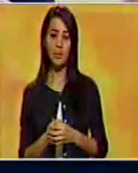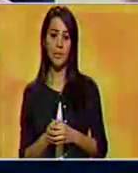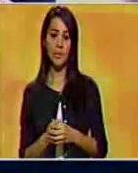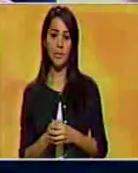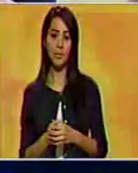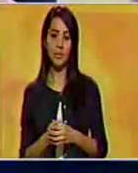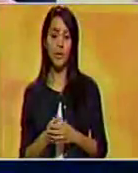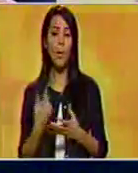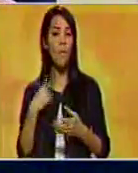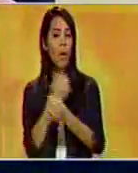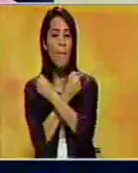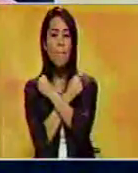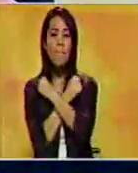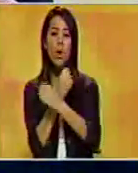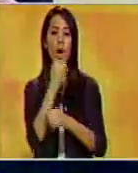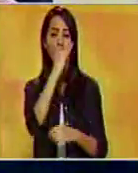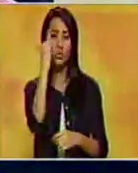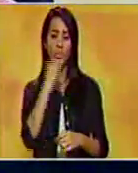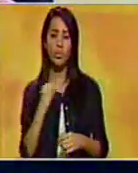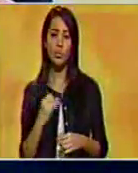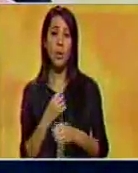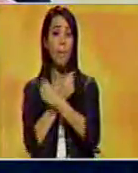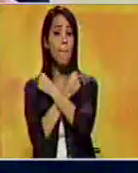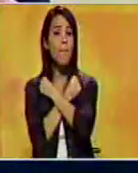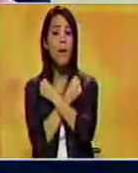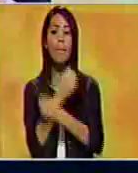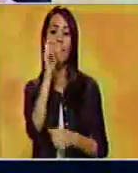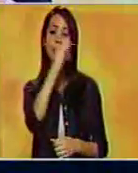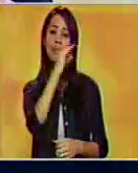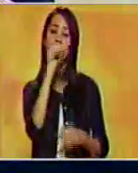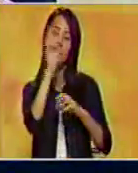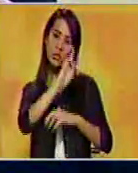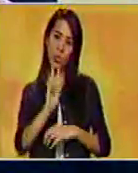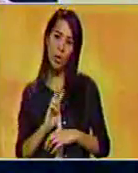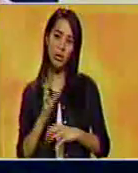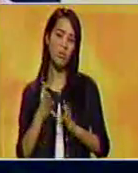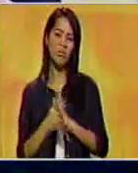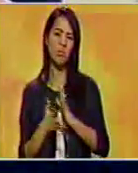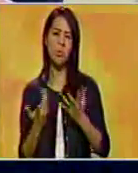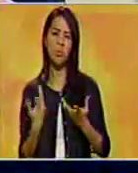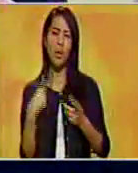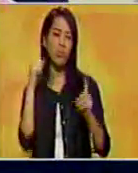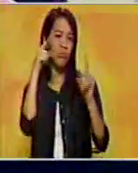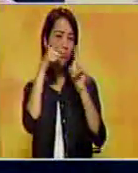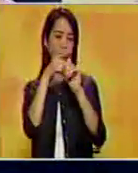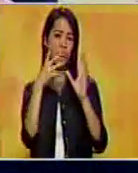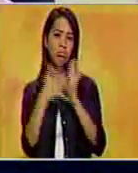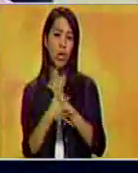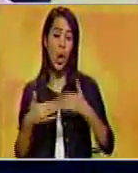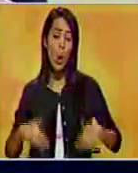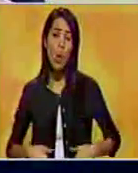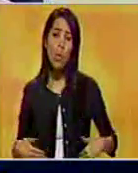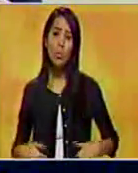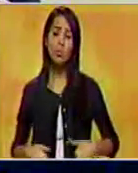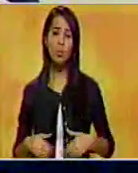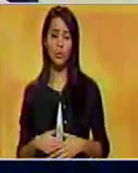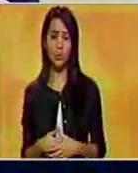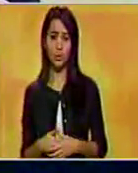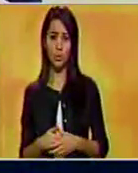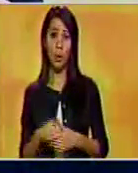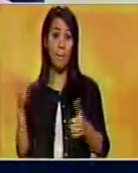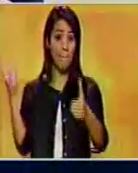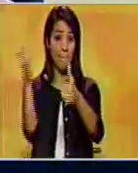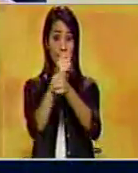por amor al zulia por amor a venezuela porque estamos en una búsqueda en una lucha para conseguir